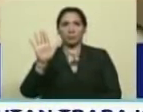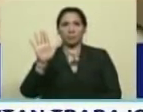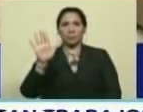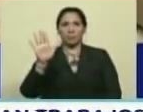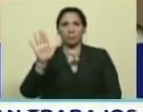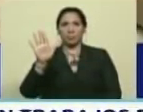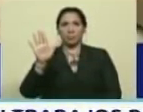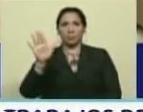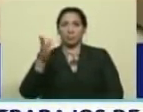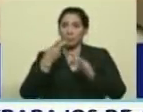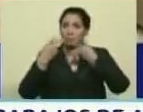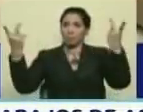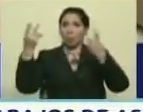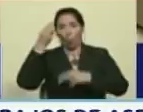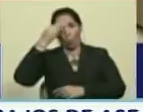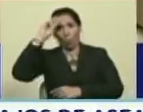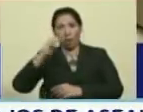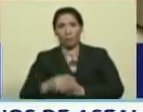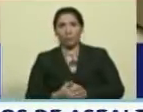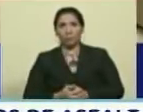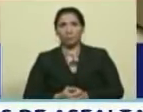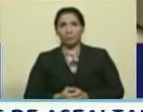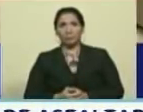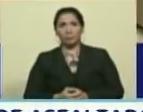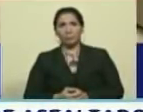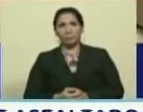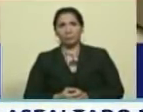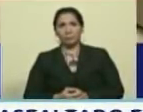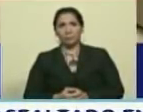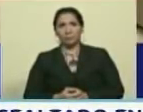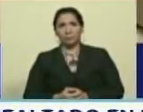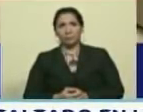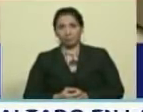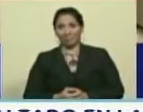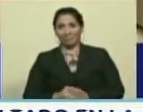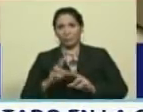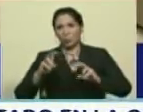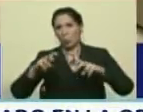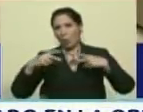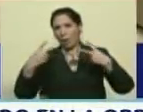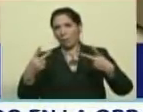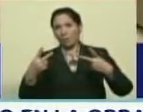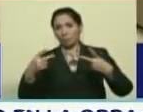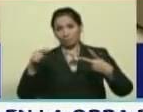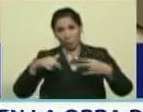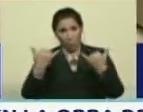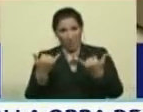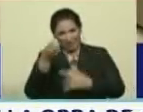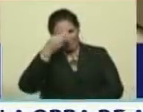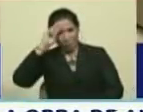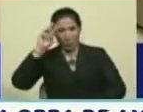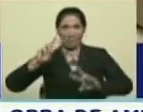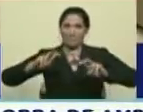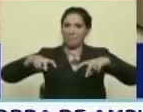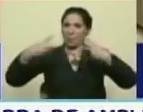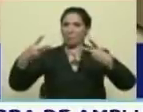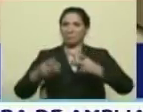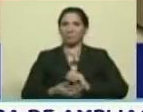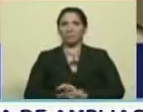y se lo digo a Cuba, que ha sido la vanguardia, es la vanguardia,